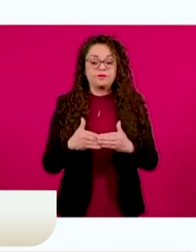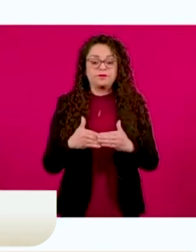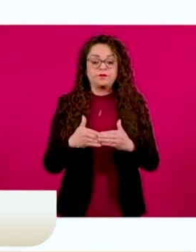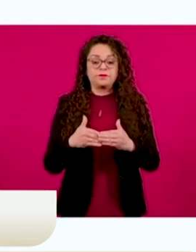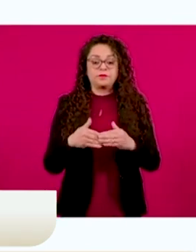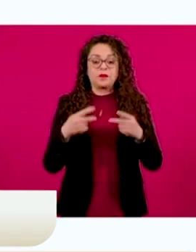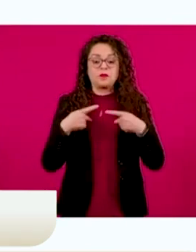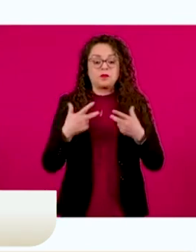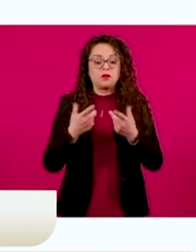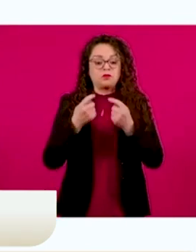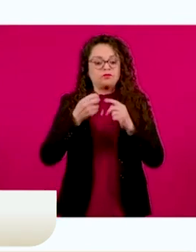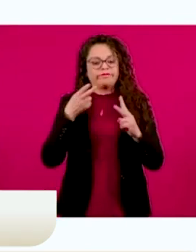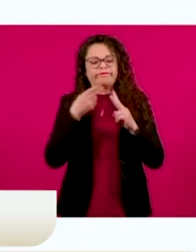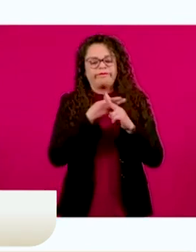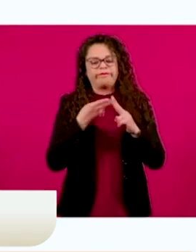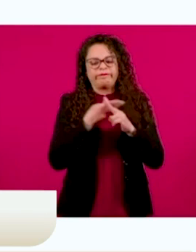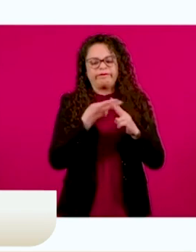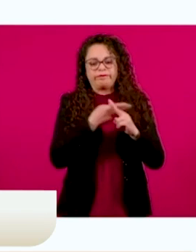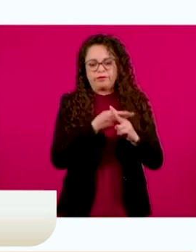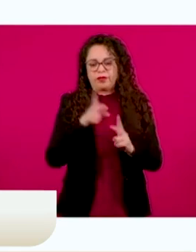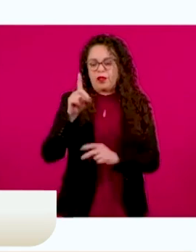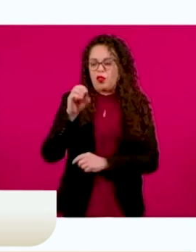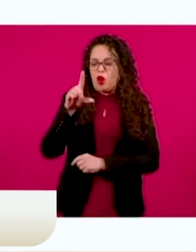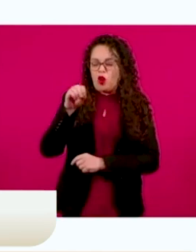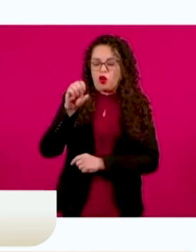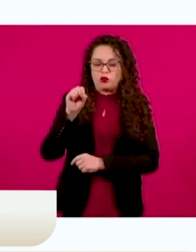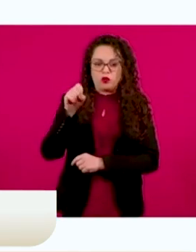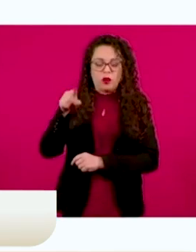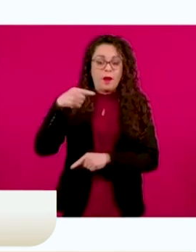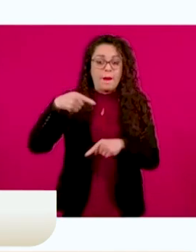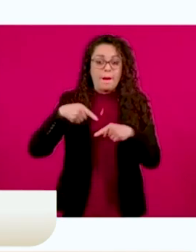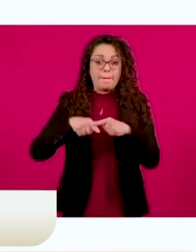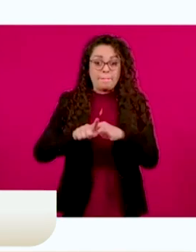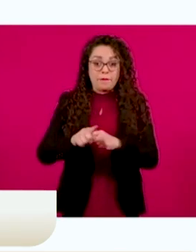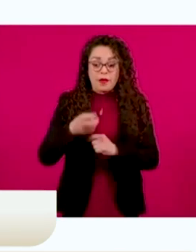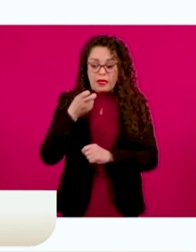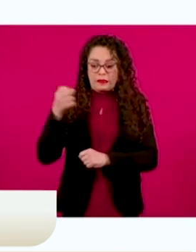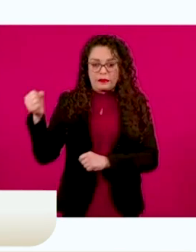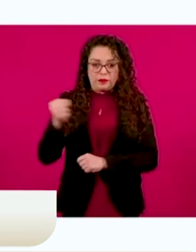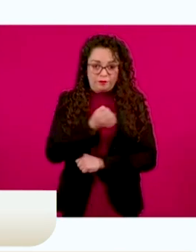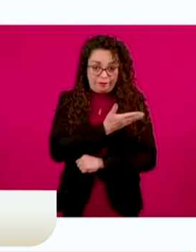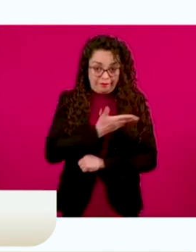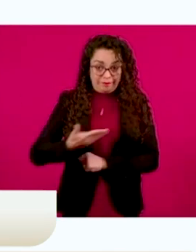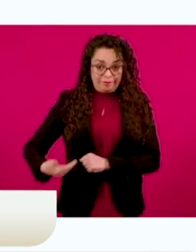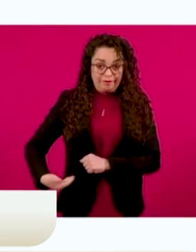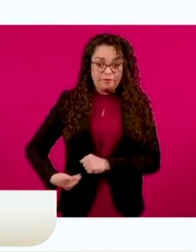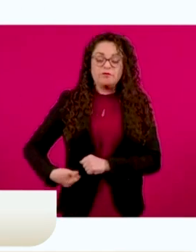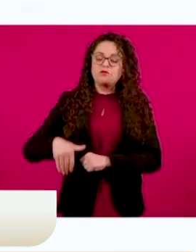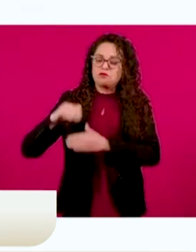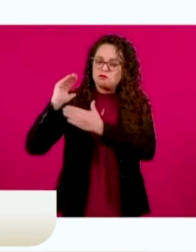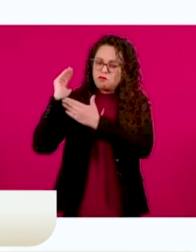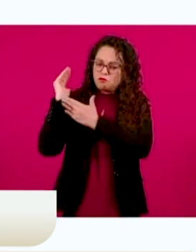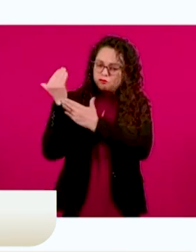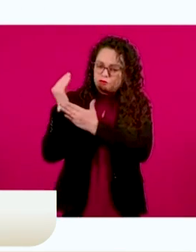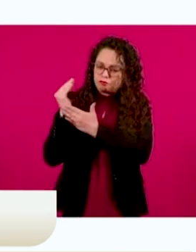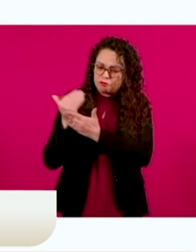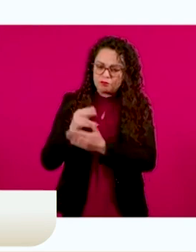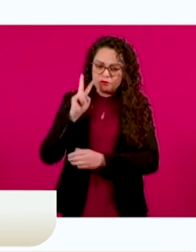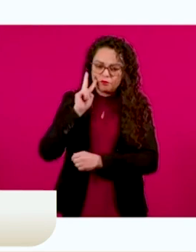doloso, también es un delito que desde el inicio de la administración viene a la baja.